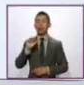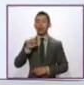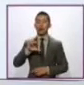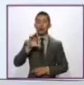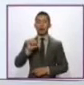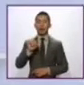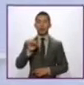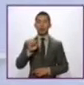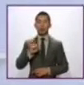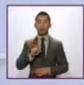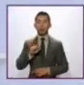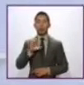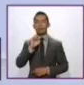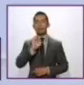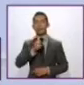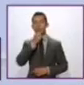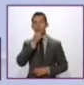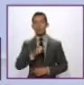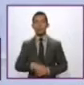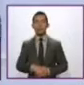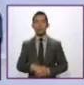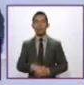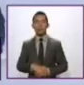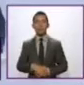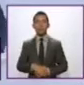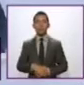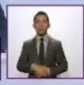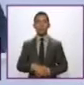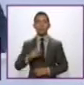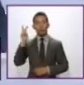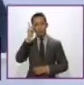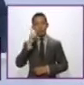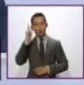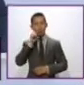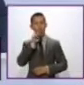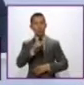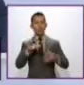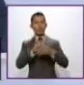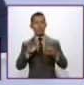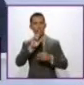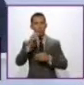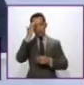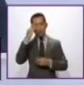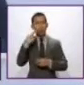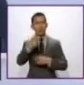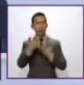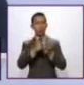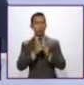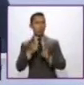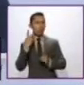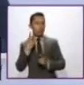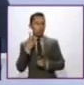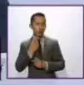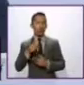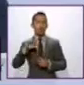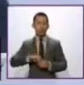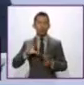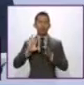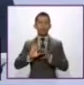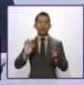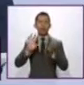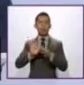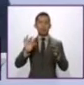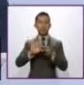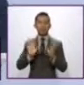candidato, 60 segundos. Mauricio, te agradezco que reconozcas tú y tu partido el labor que he venido haciendo.